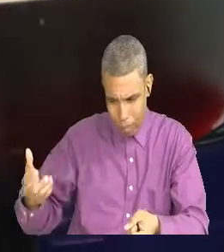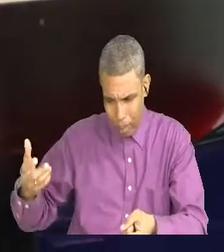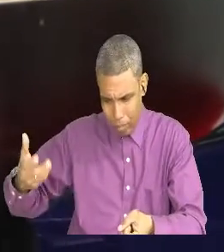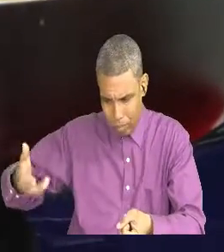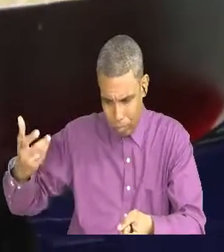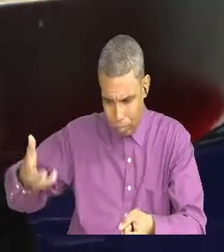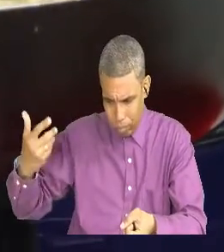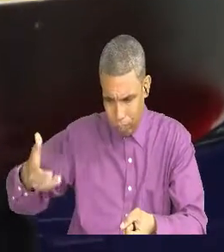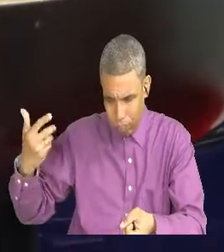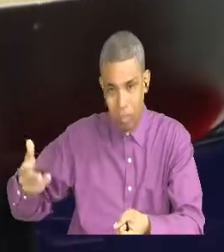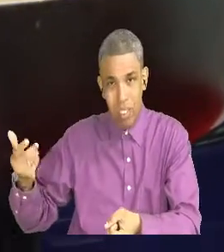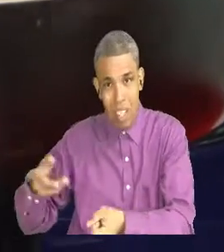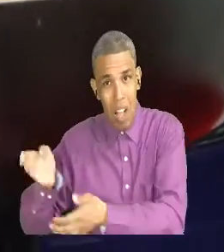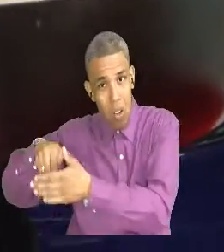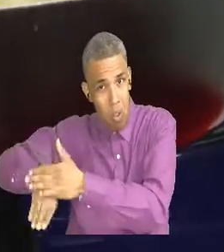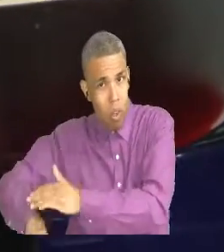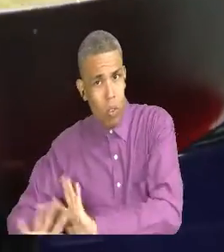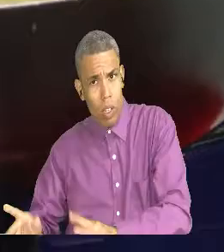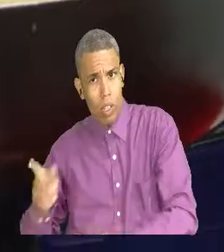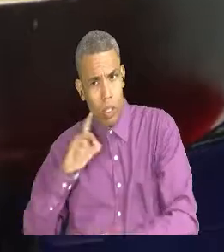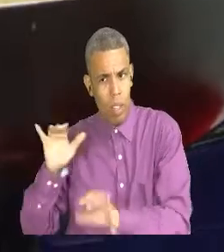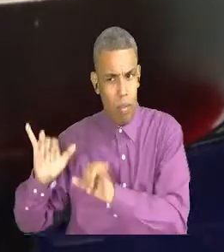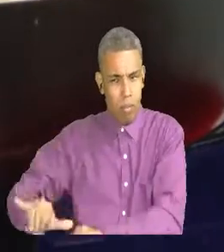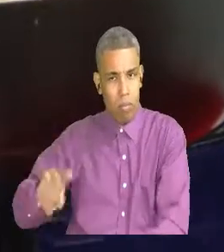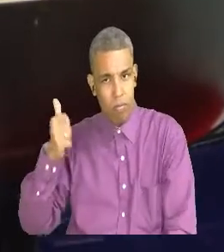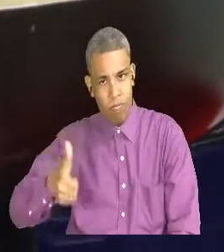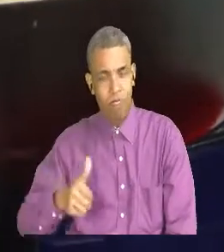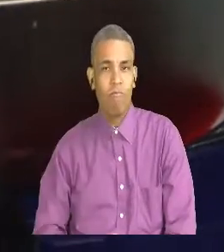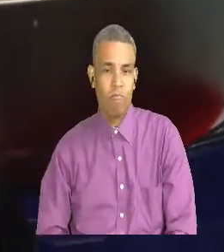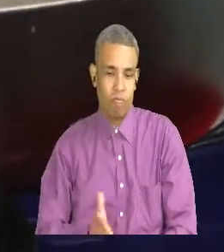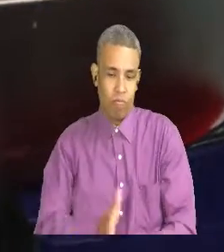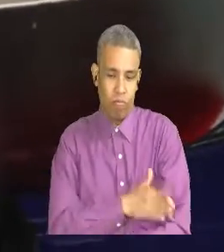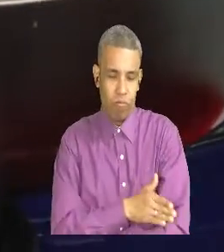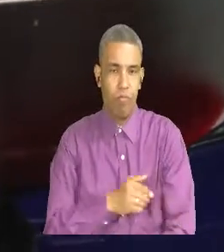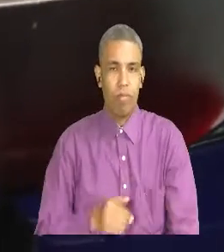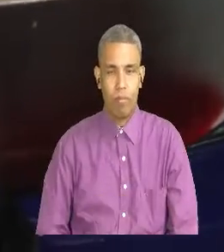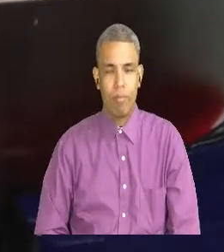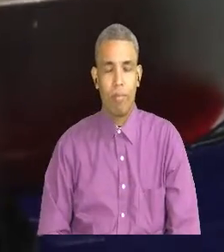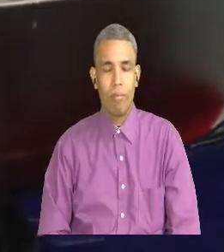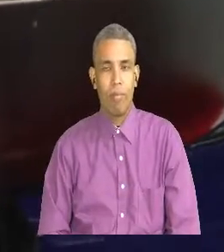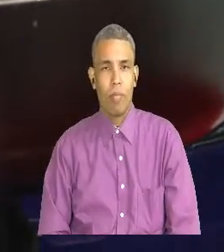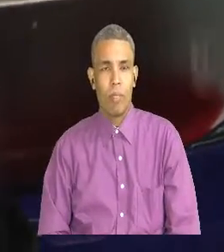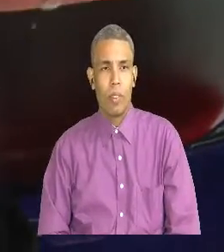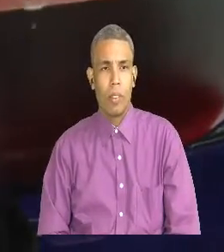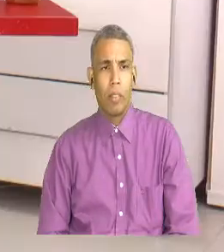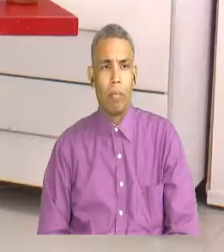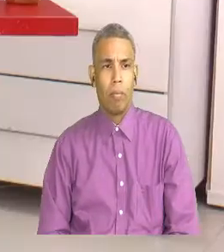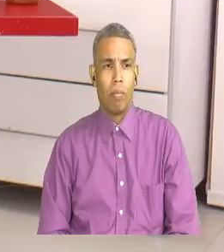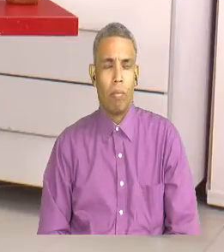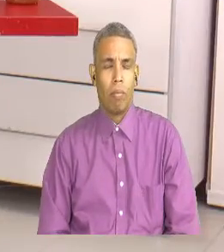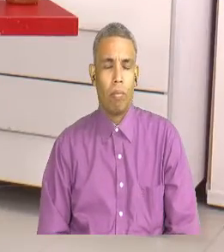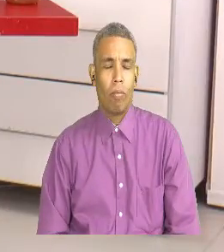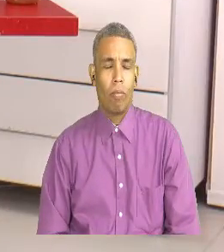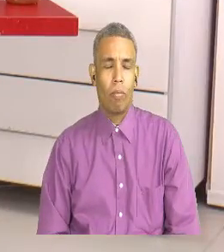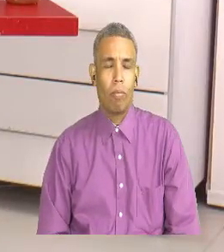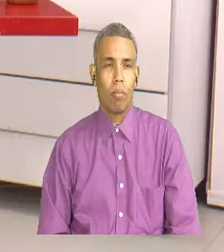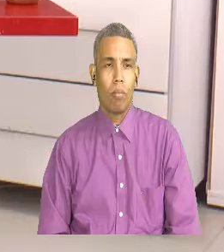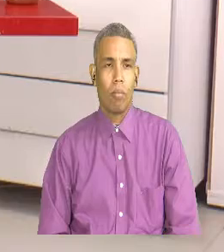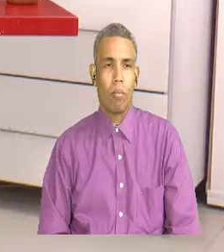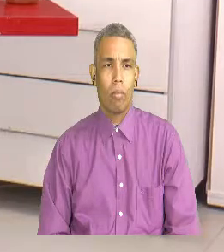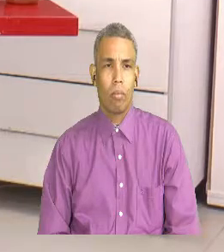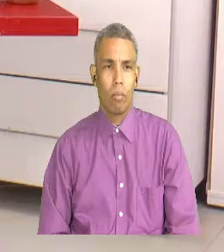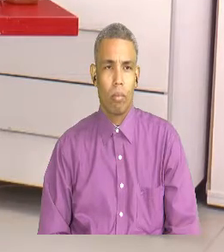la pasta, sí. No necesita tanta cocción y la idea es que nos quede al dente. Bueno, voy a coger por aquí. Como se come una buena pasta al